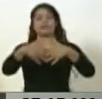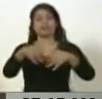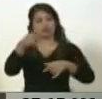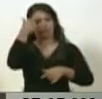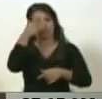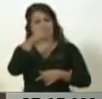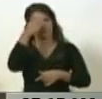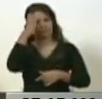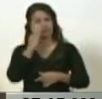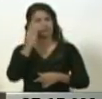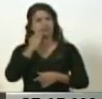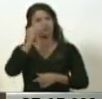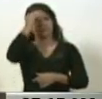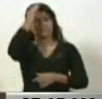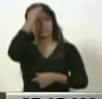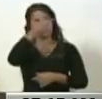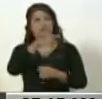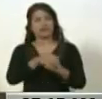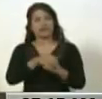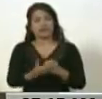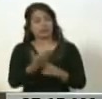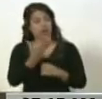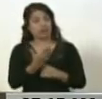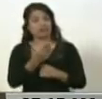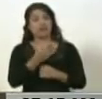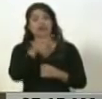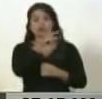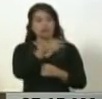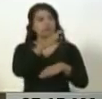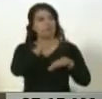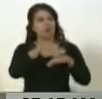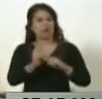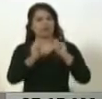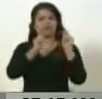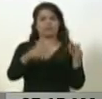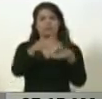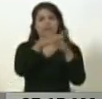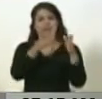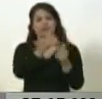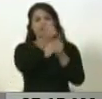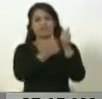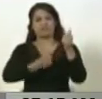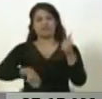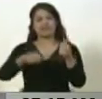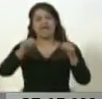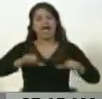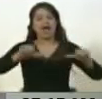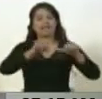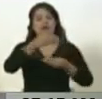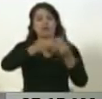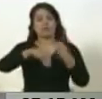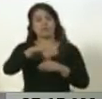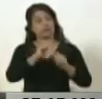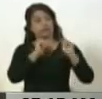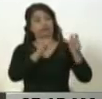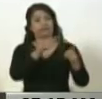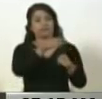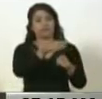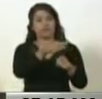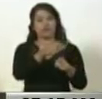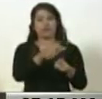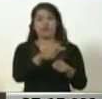digamos, destacar esos pergaminos que le dan el soporte para ser vicepresidente del área económica en un país en el